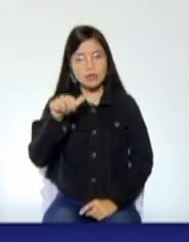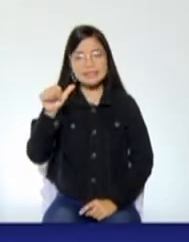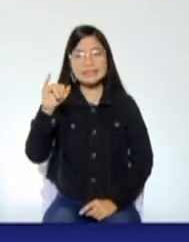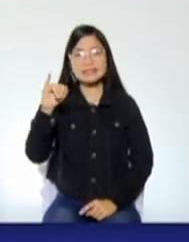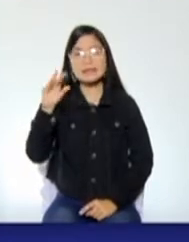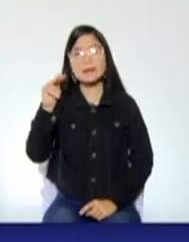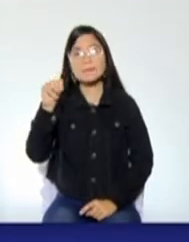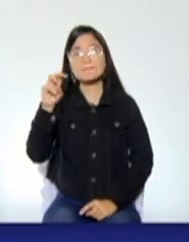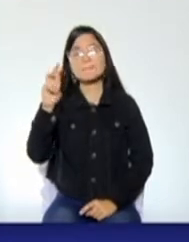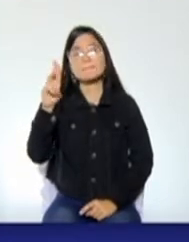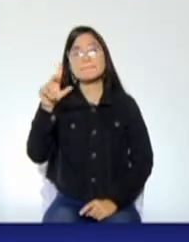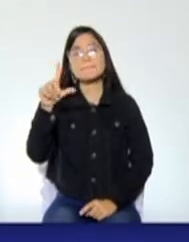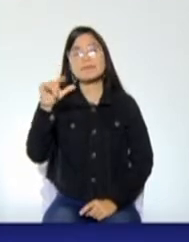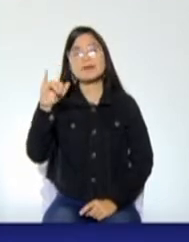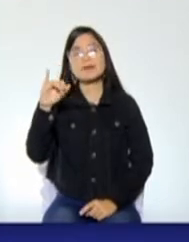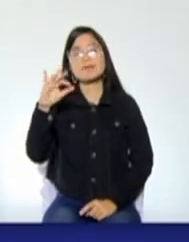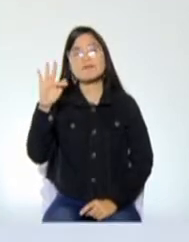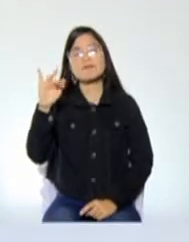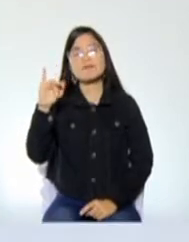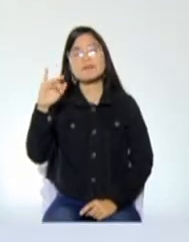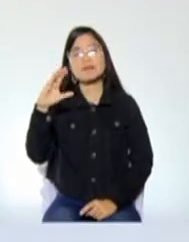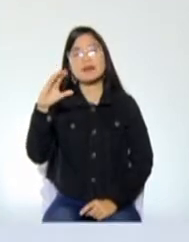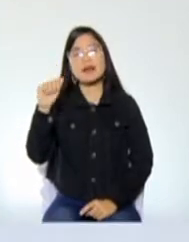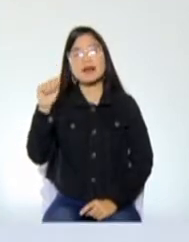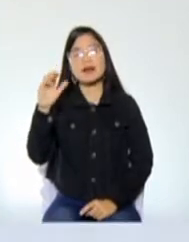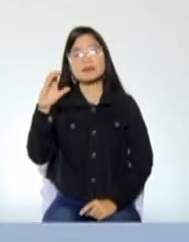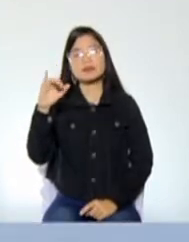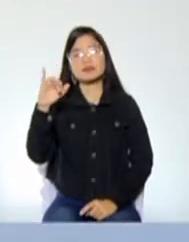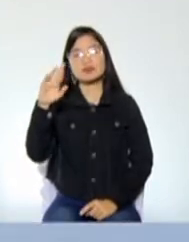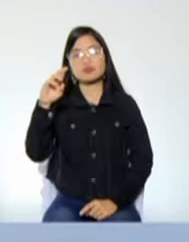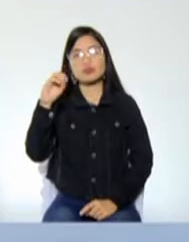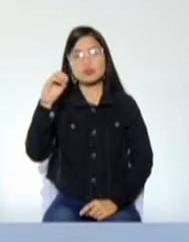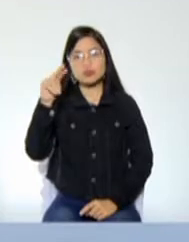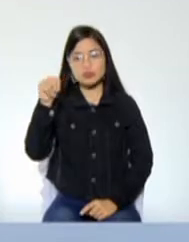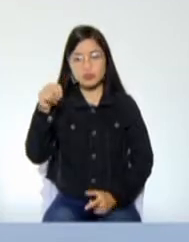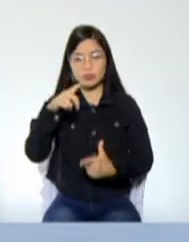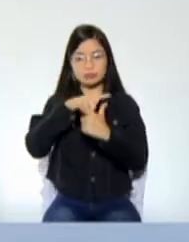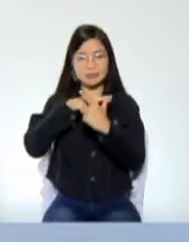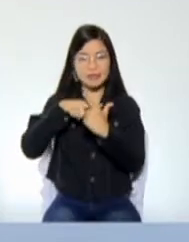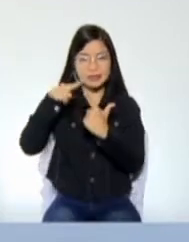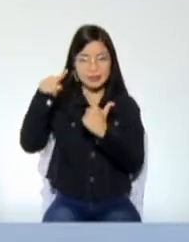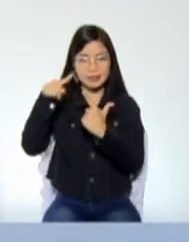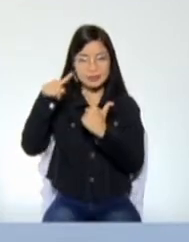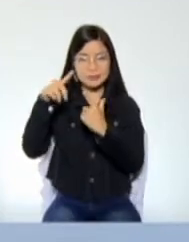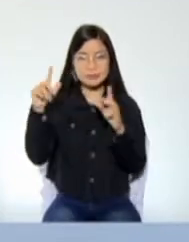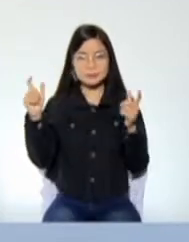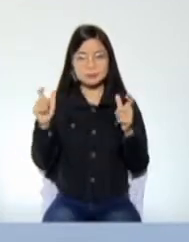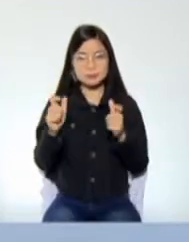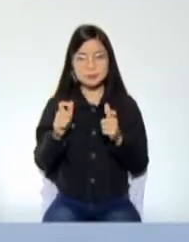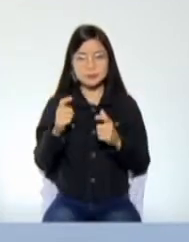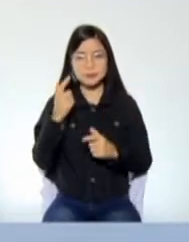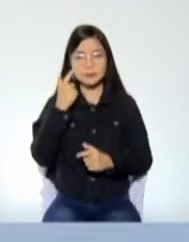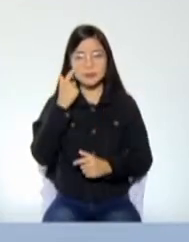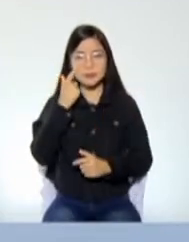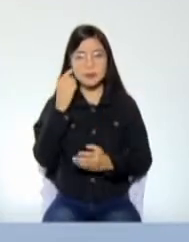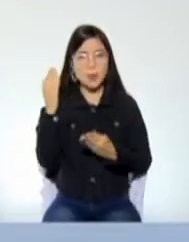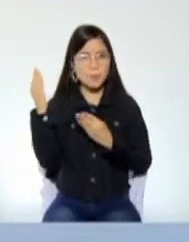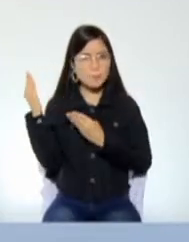nosotros poder simplificar una raíz de índice 2, primero observamos la cantidad